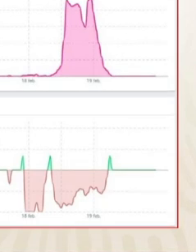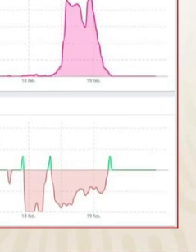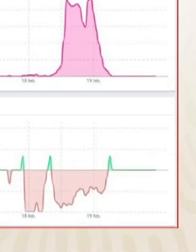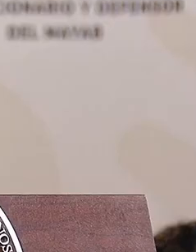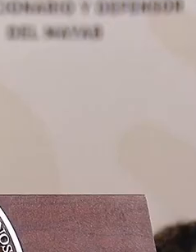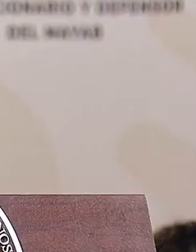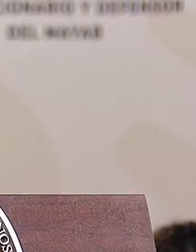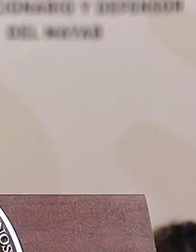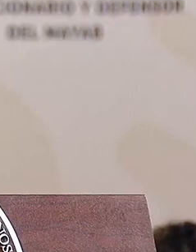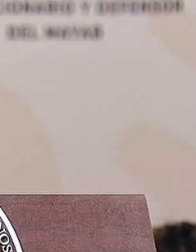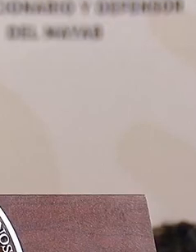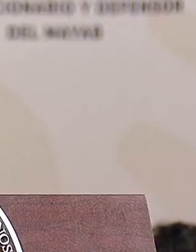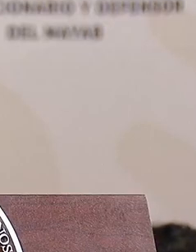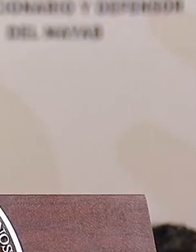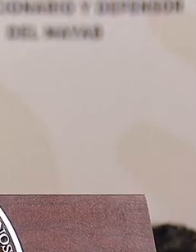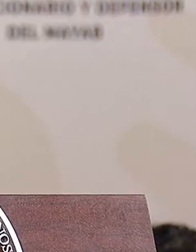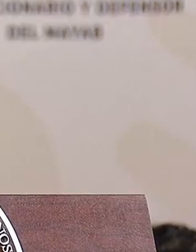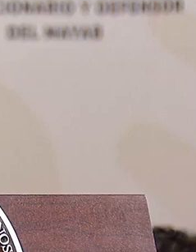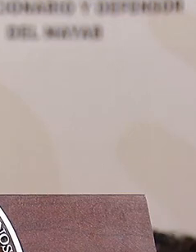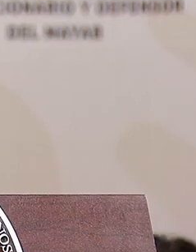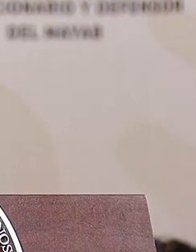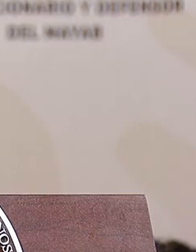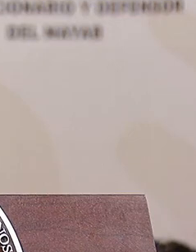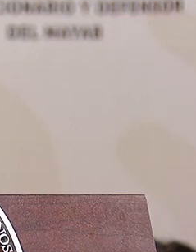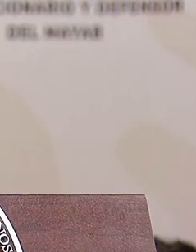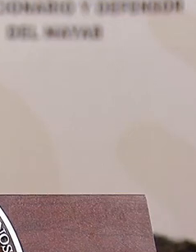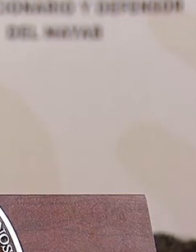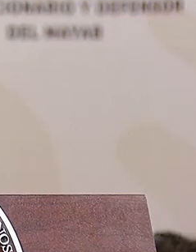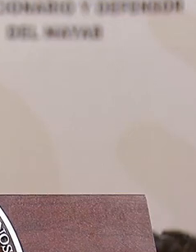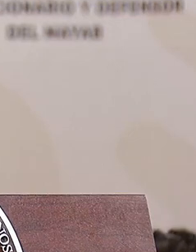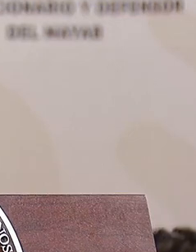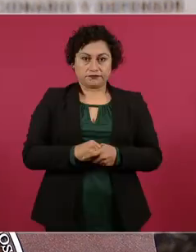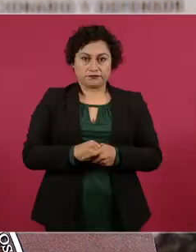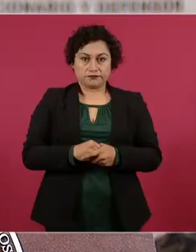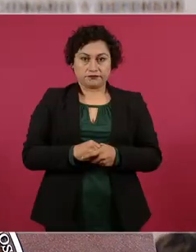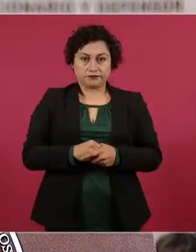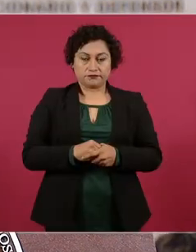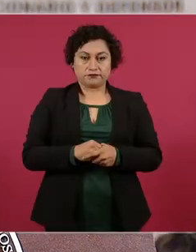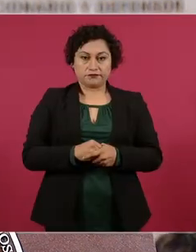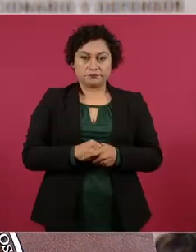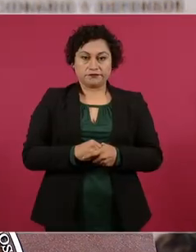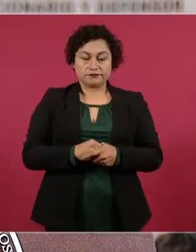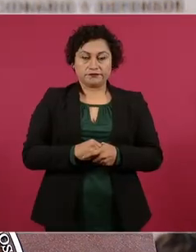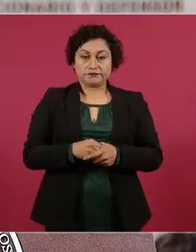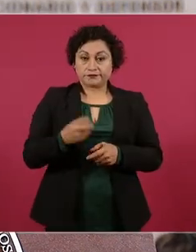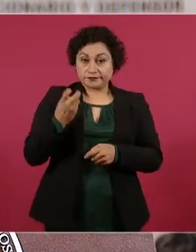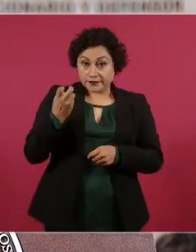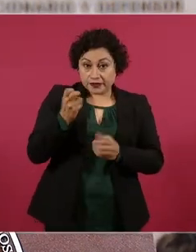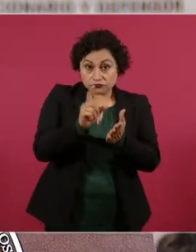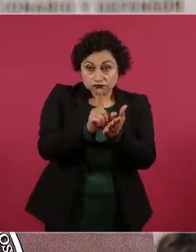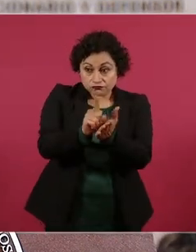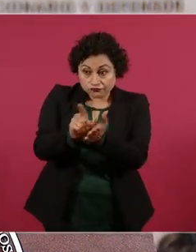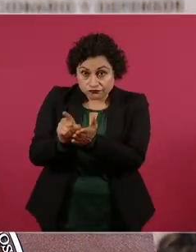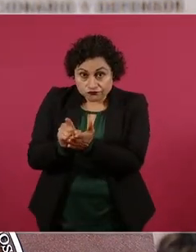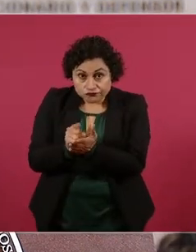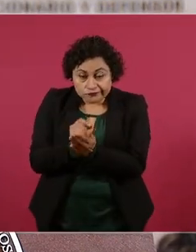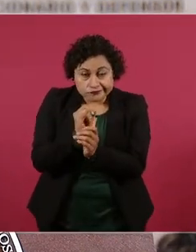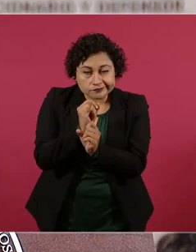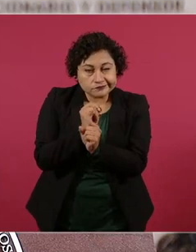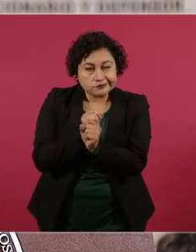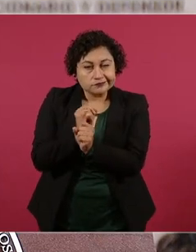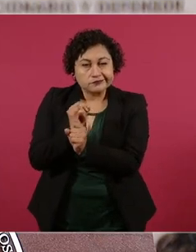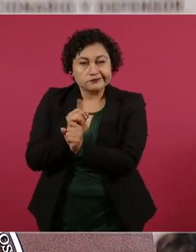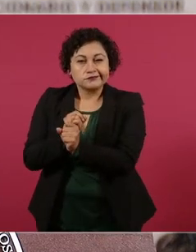esto sucedió con varios hashtags. Vamos a verlo a continuación. Esos tweets forman parte de la última